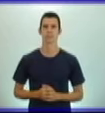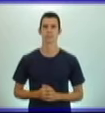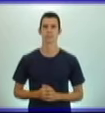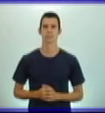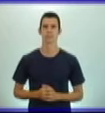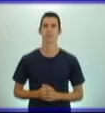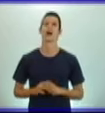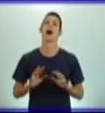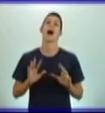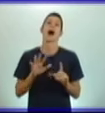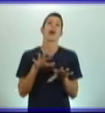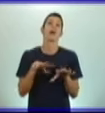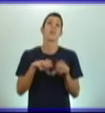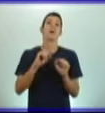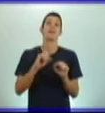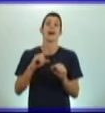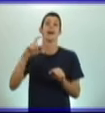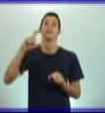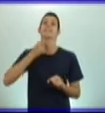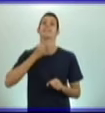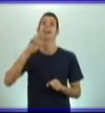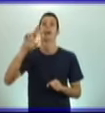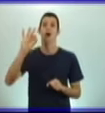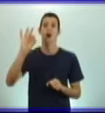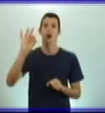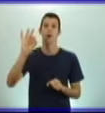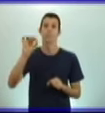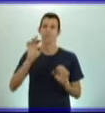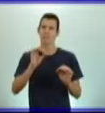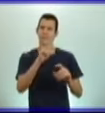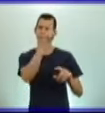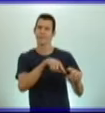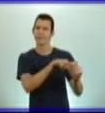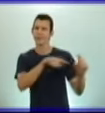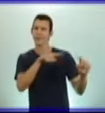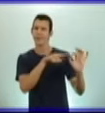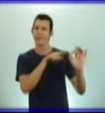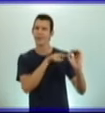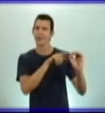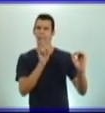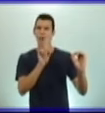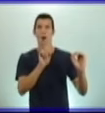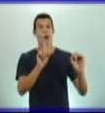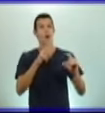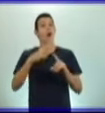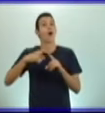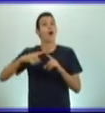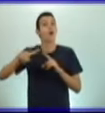es? Igual que mencionamos en la otra función y en todas las funciones donde el gráfico